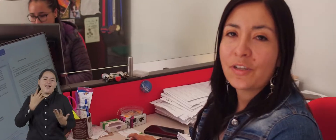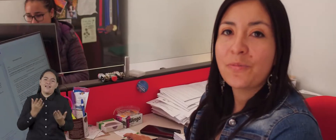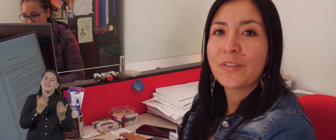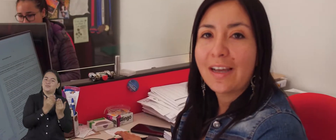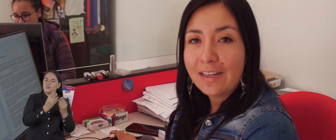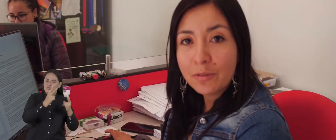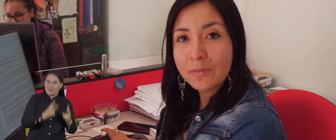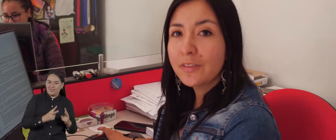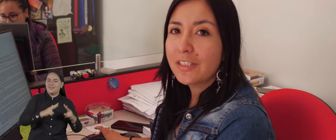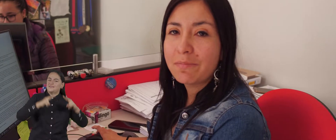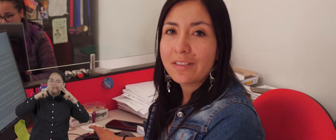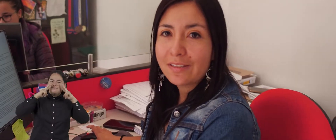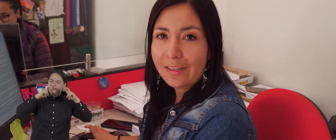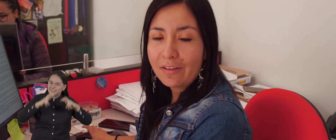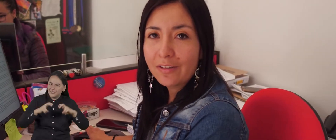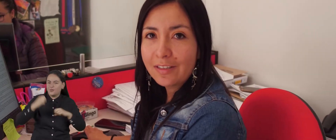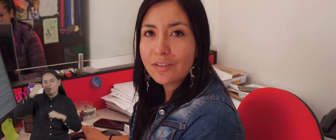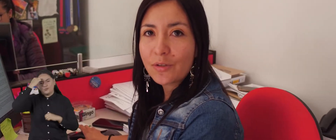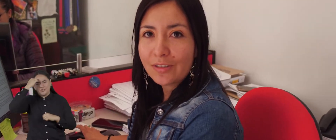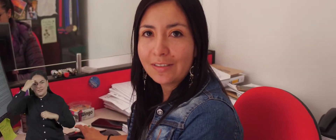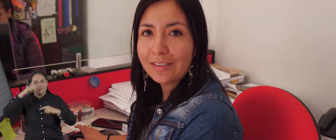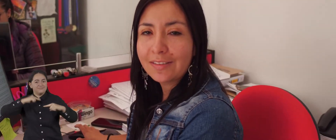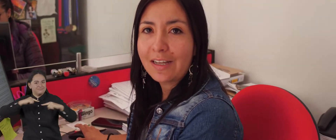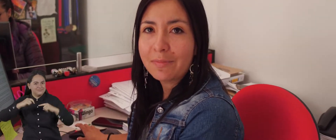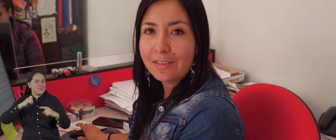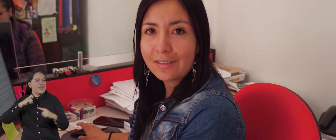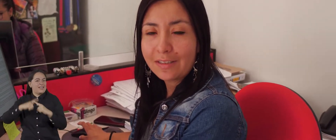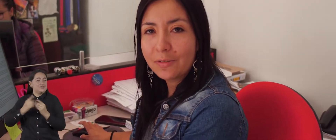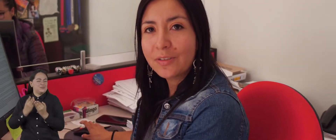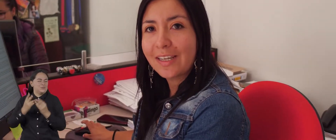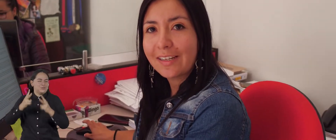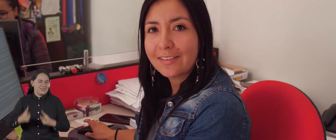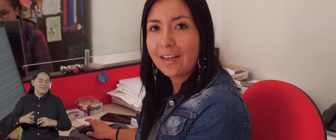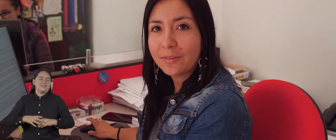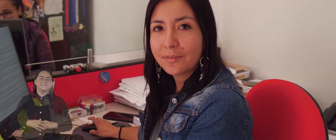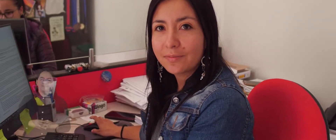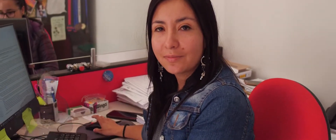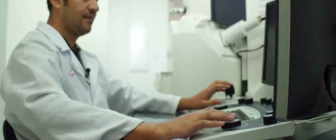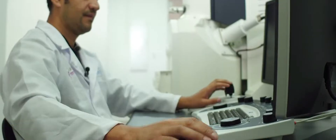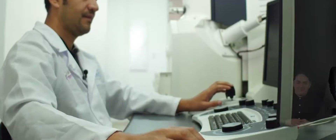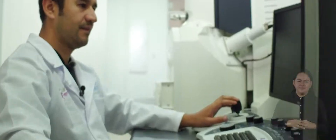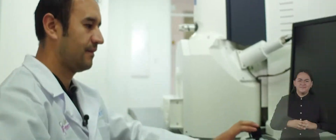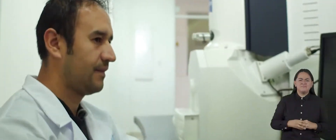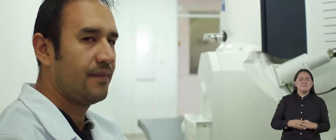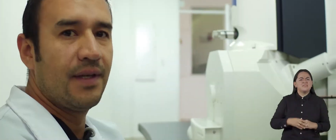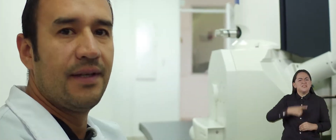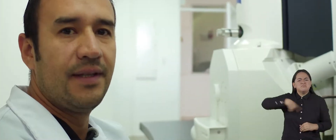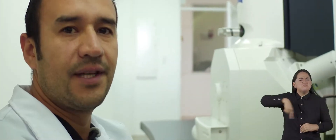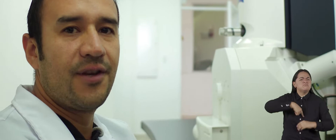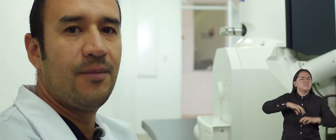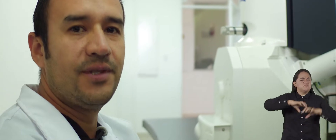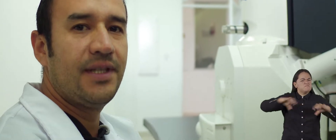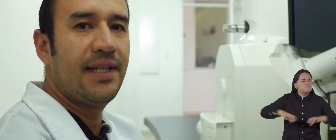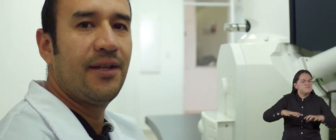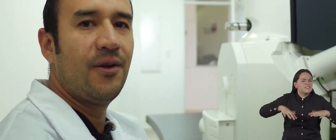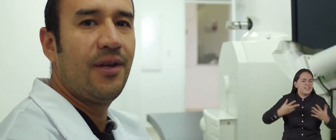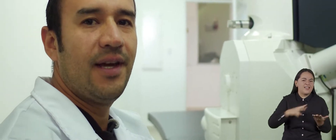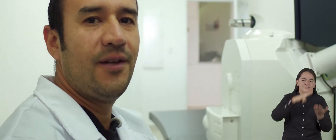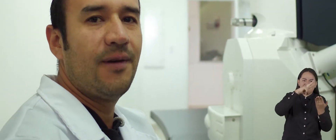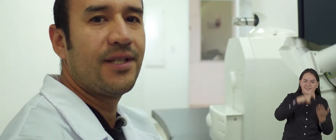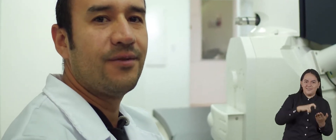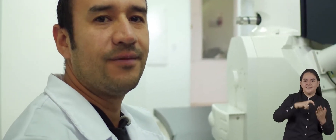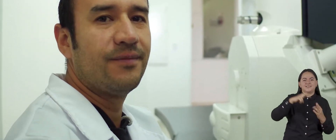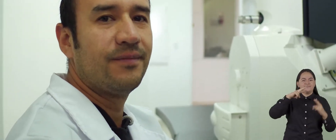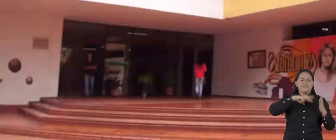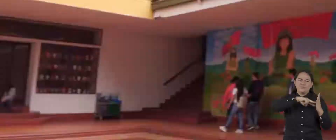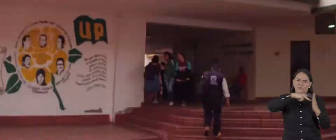Somos alumnos, investigadores, docentes, administrativos y egresados. Desarrollamos ciencia, tecnología